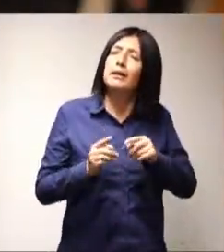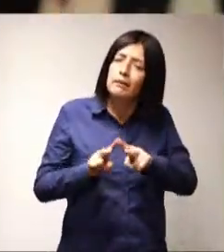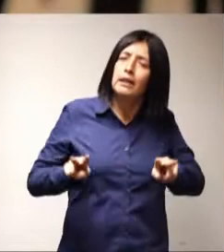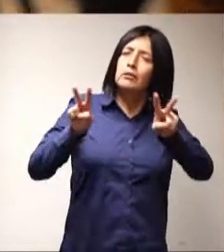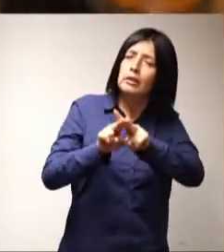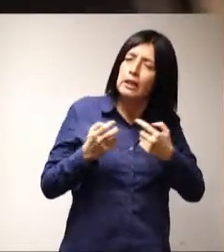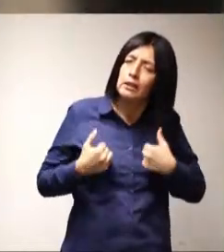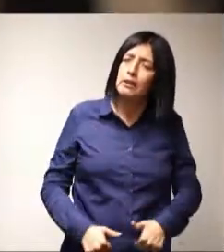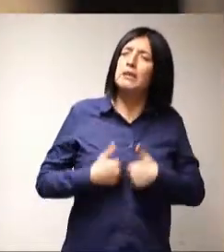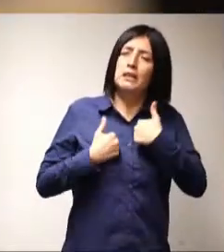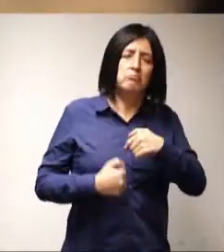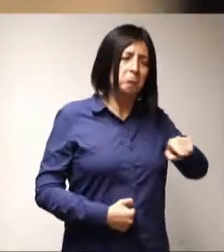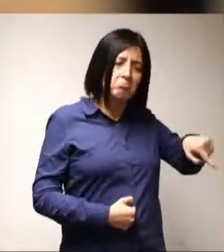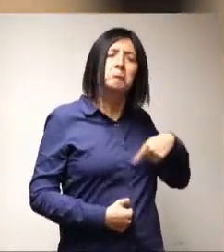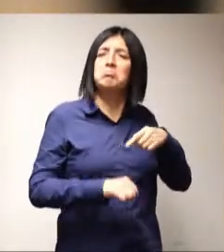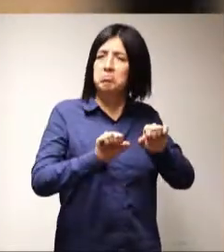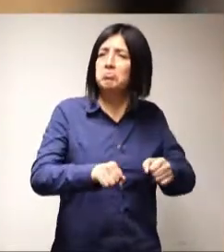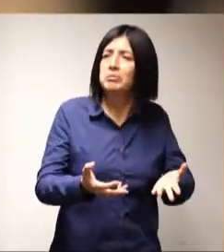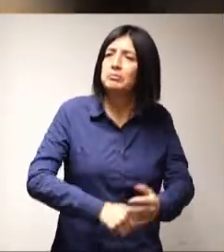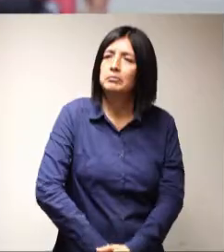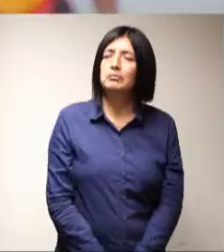Para apreciar la vida estamos nosotros.